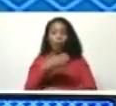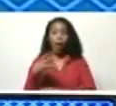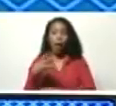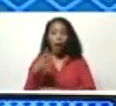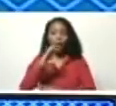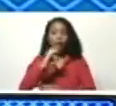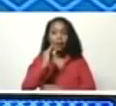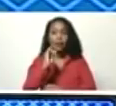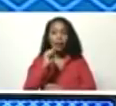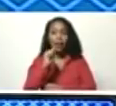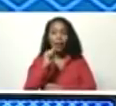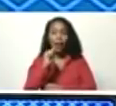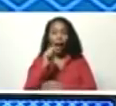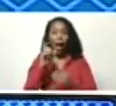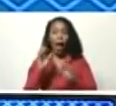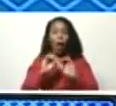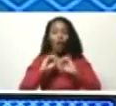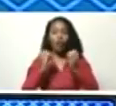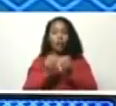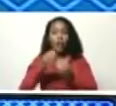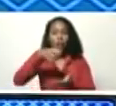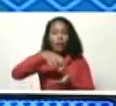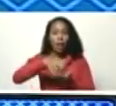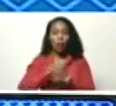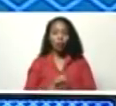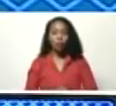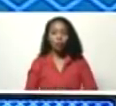CIA, el Departamento de Estado.